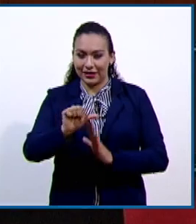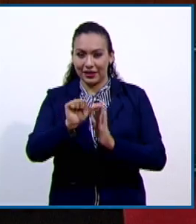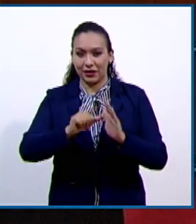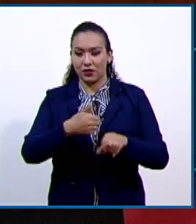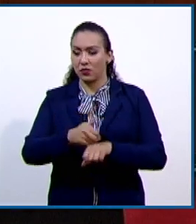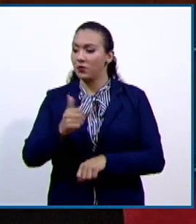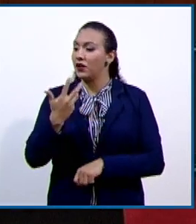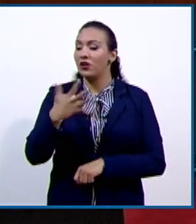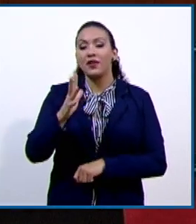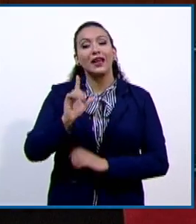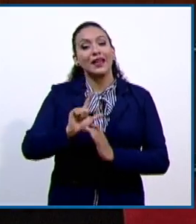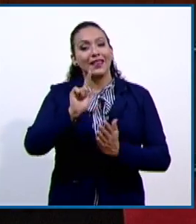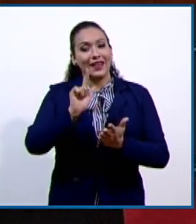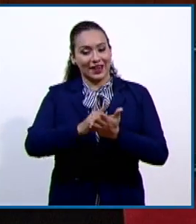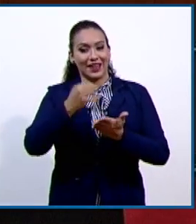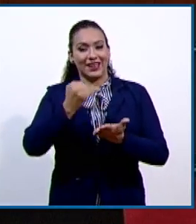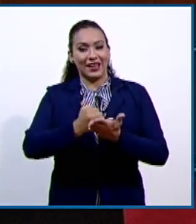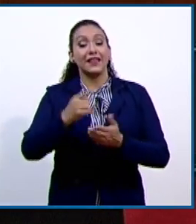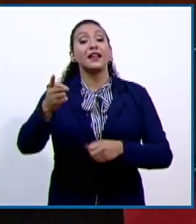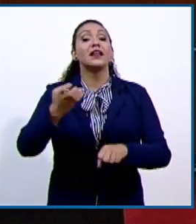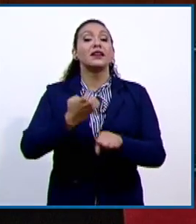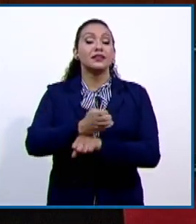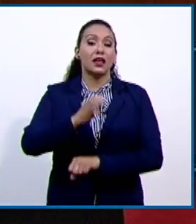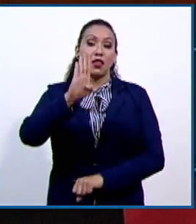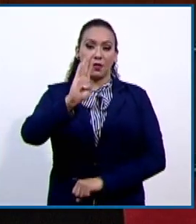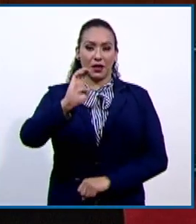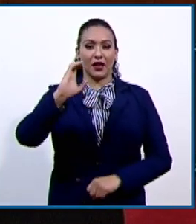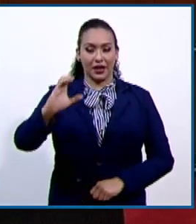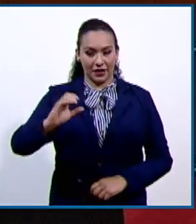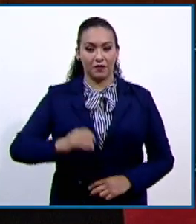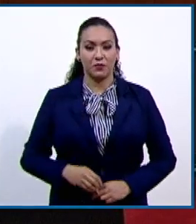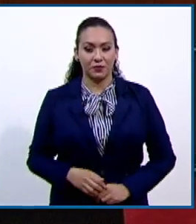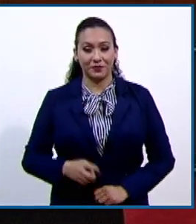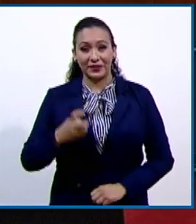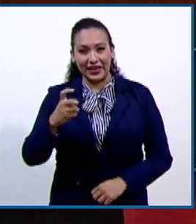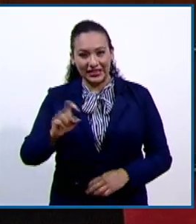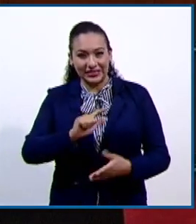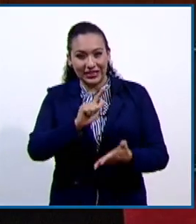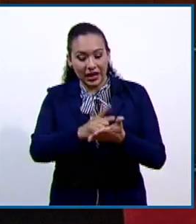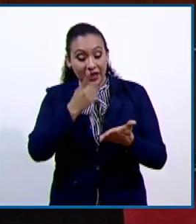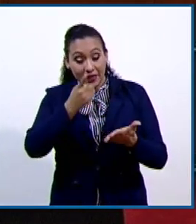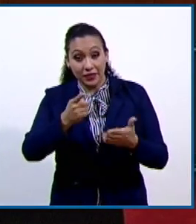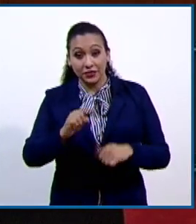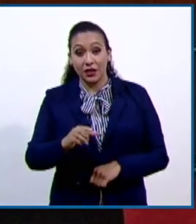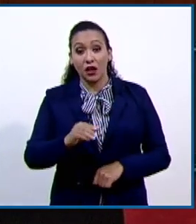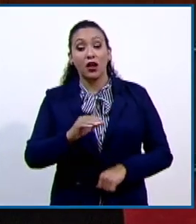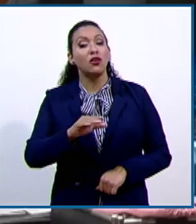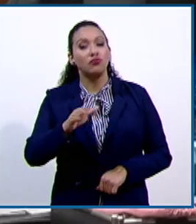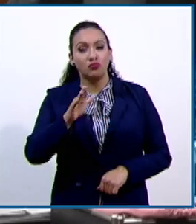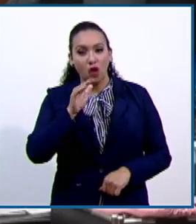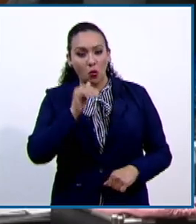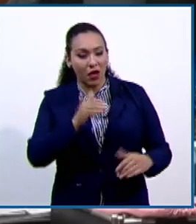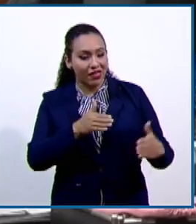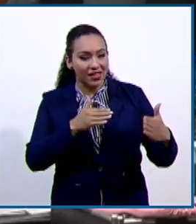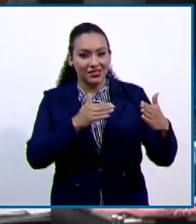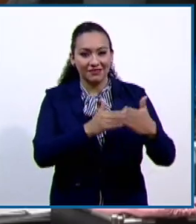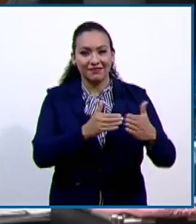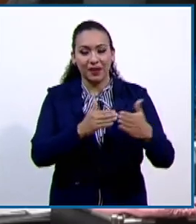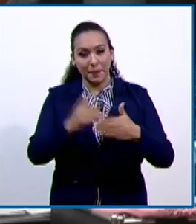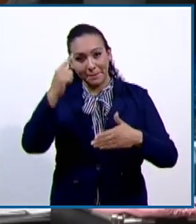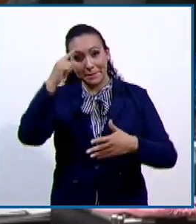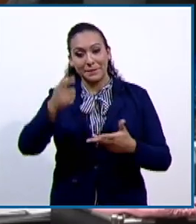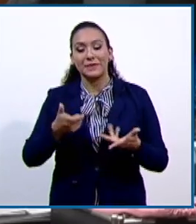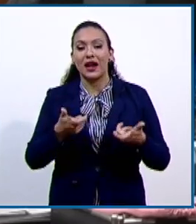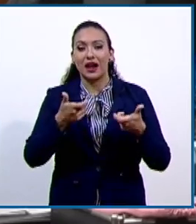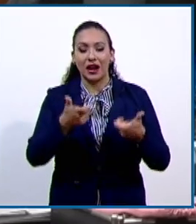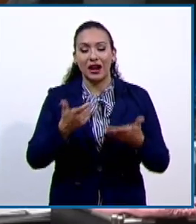10 de la Ley de Aranceles del Estado de Baja California, norma que restringía el derecho al cobro de costas a un monto